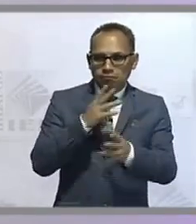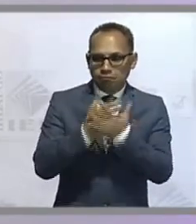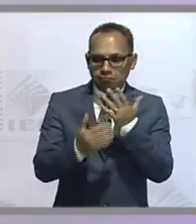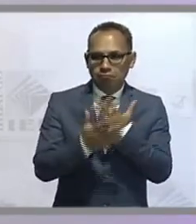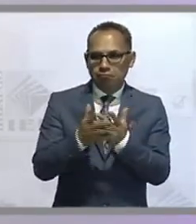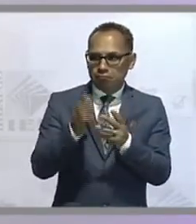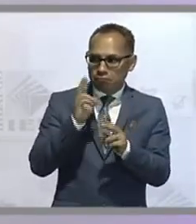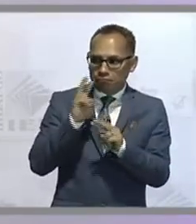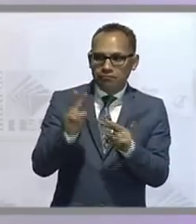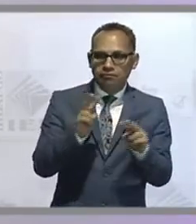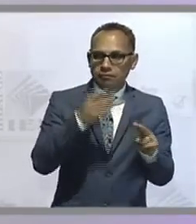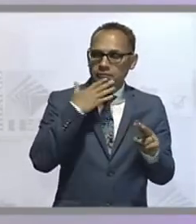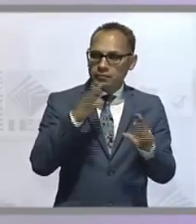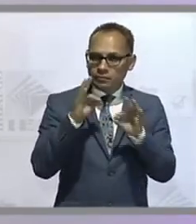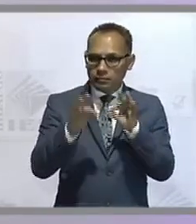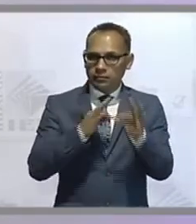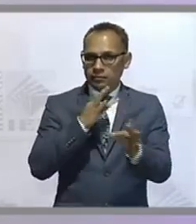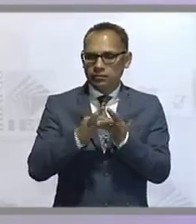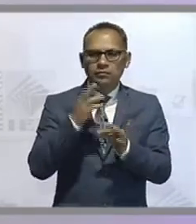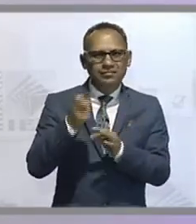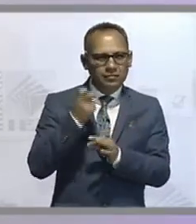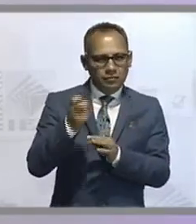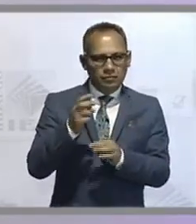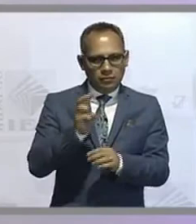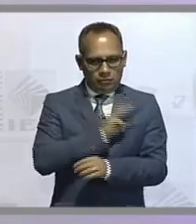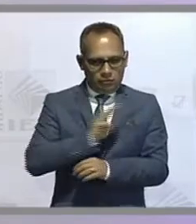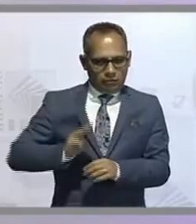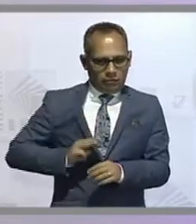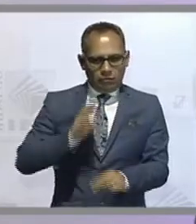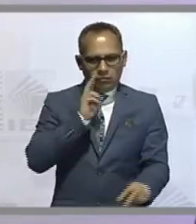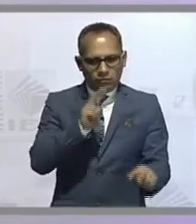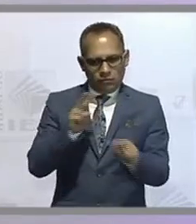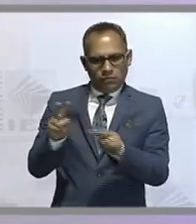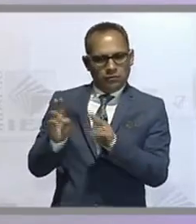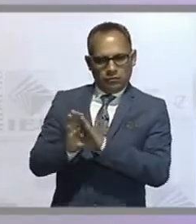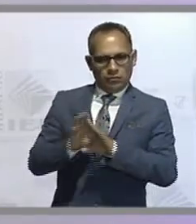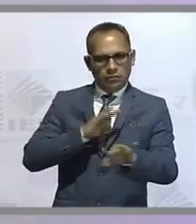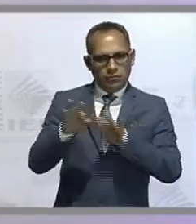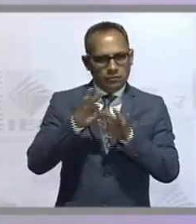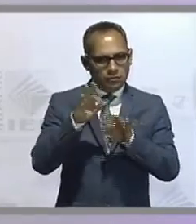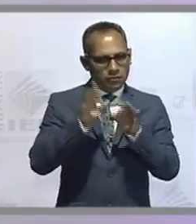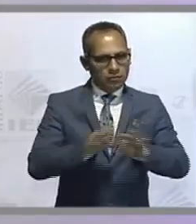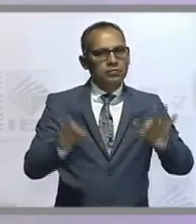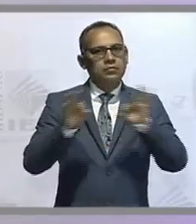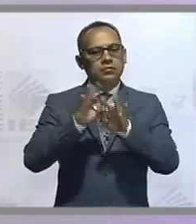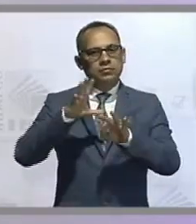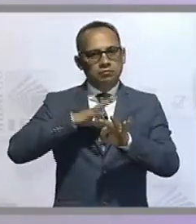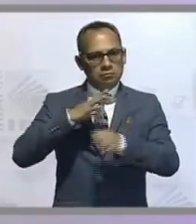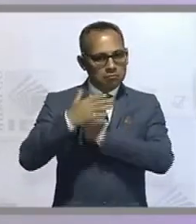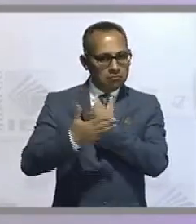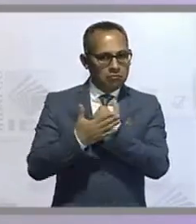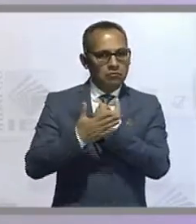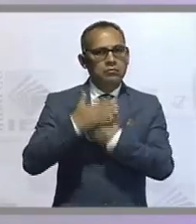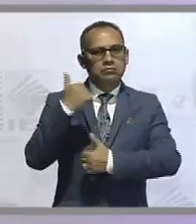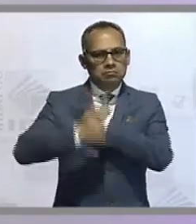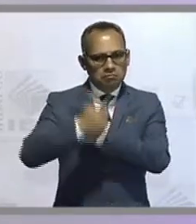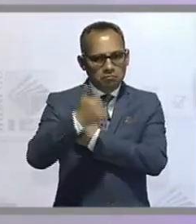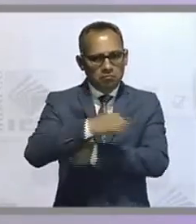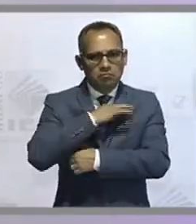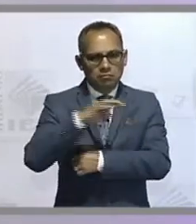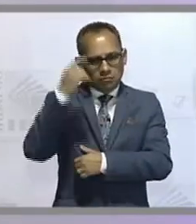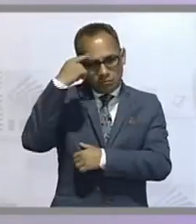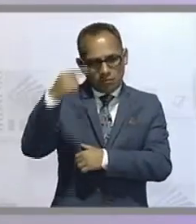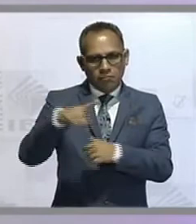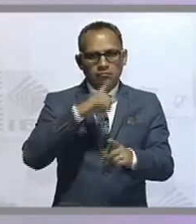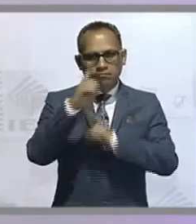que buscar que nuestras instancias municipales trabajen que realmente se hagan torneos en las diferentes áreas del